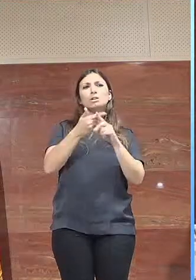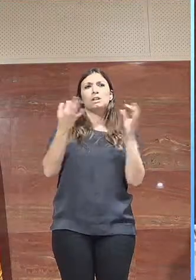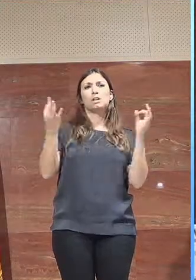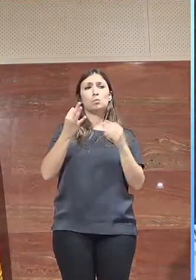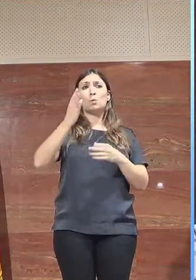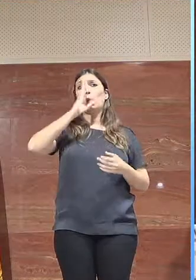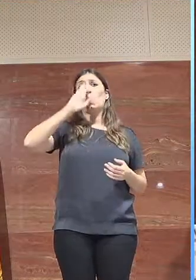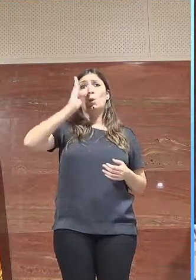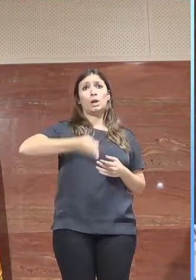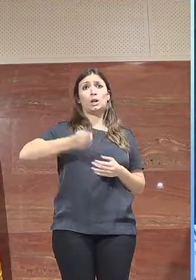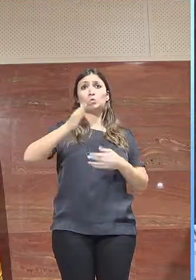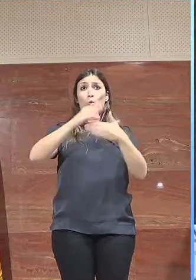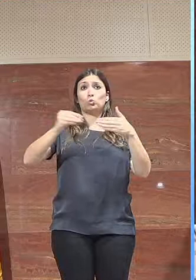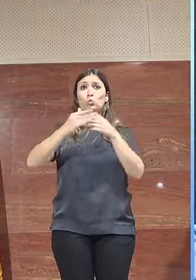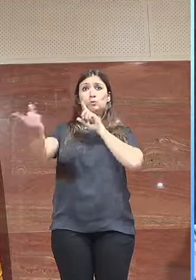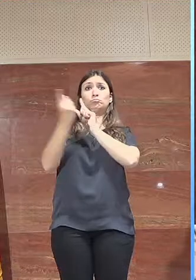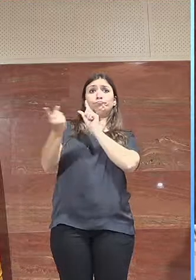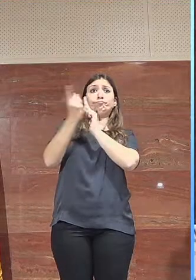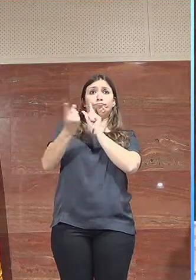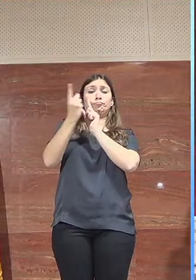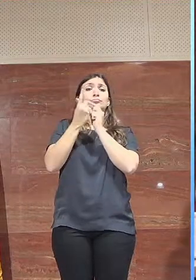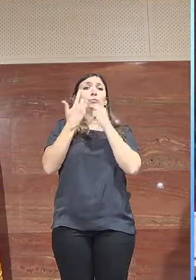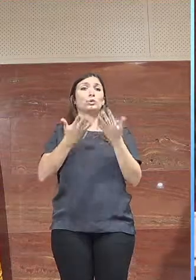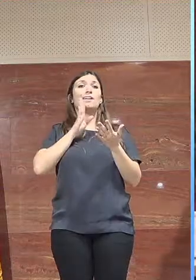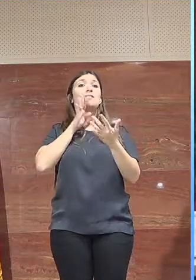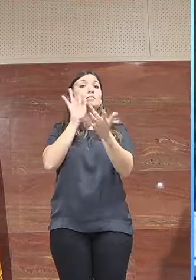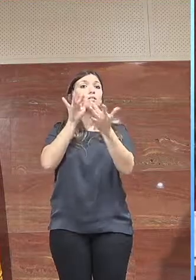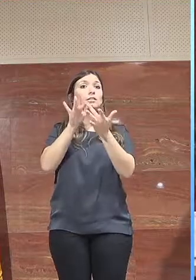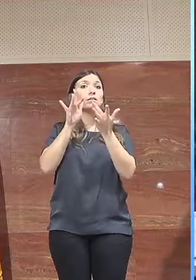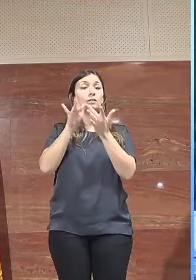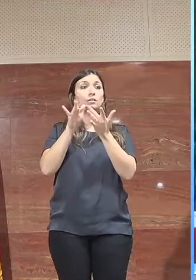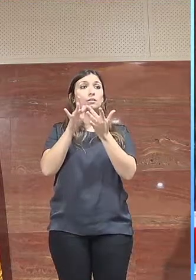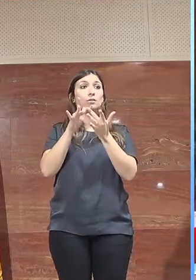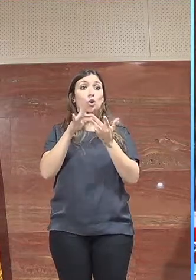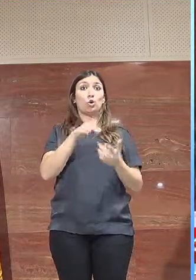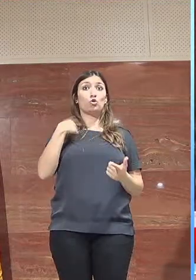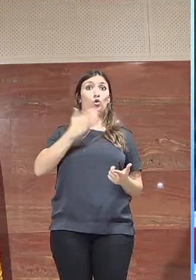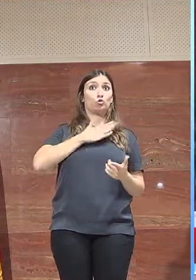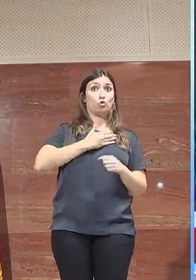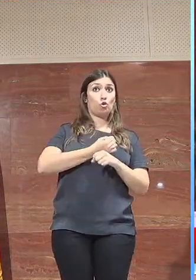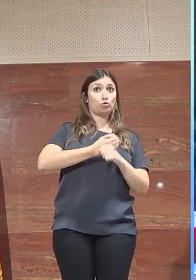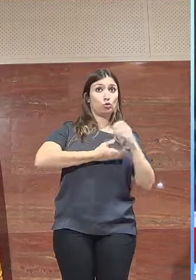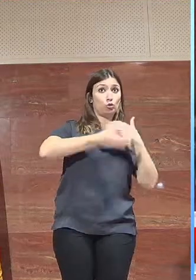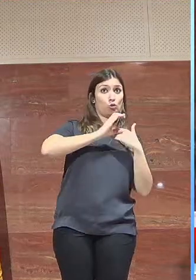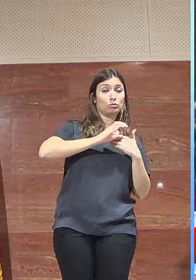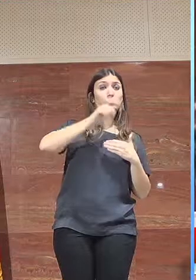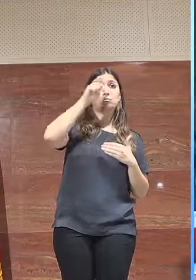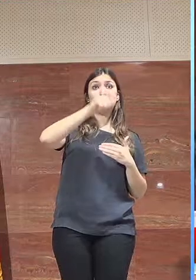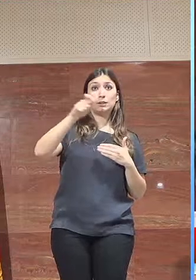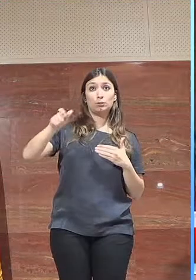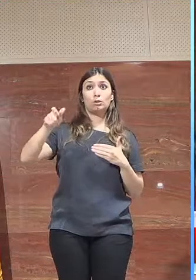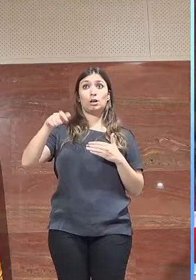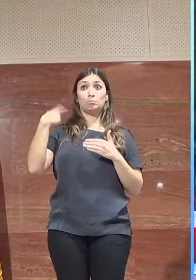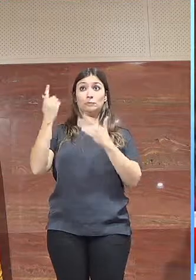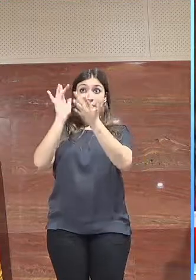trato directo con usuarios, ¿no? Entonces, esa interacción entre nosotros y las personas con las cuales